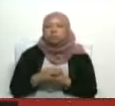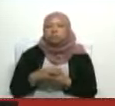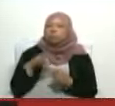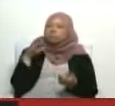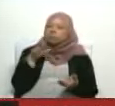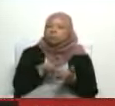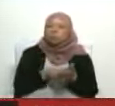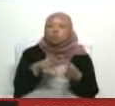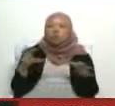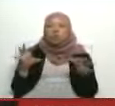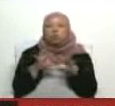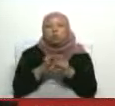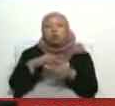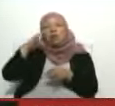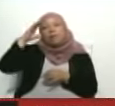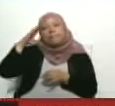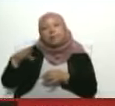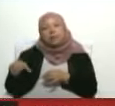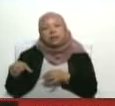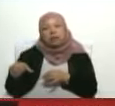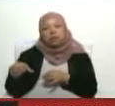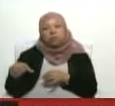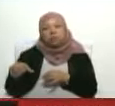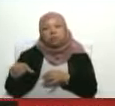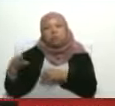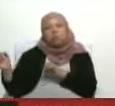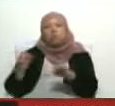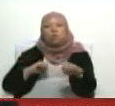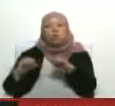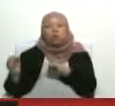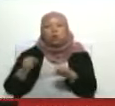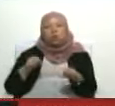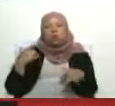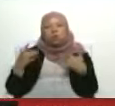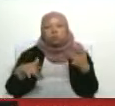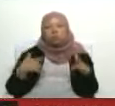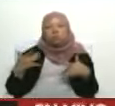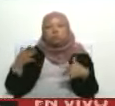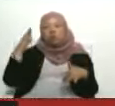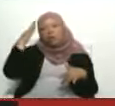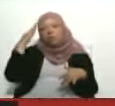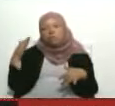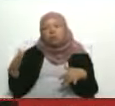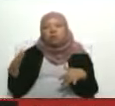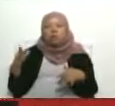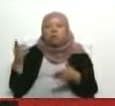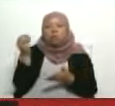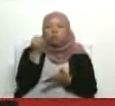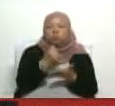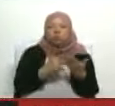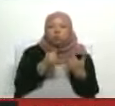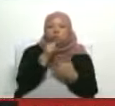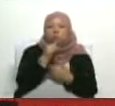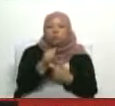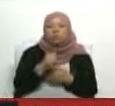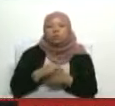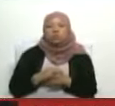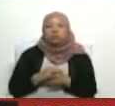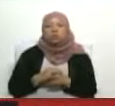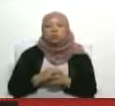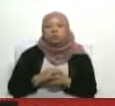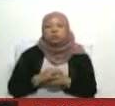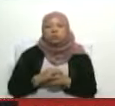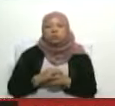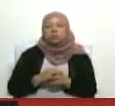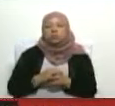clasificada de las unidades militares, movilización de aeronaves y armas, filtrando en estos datos,